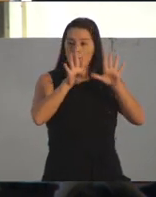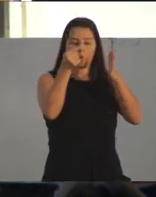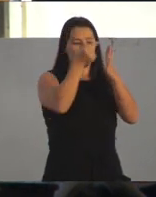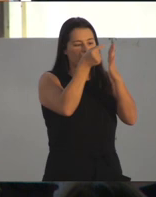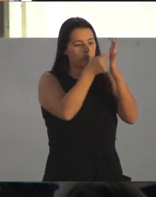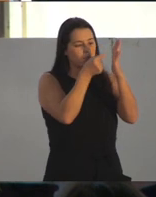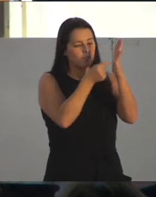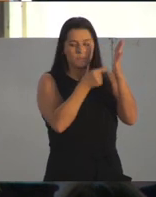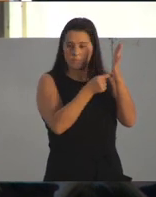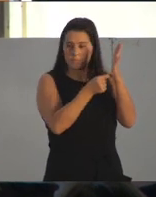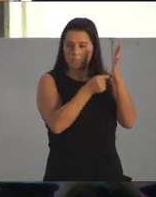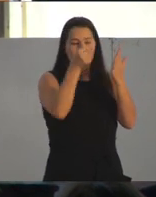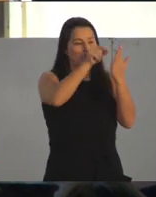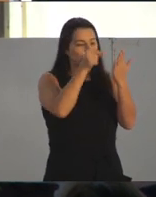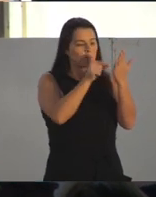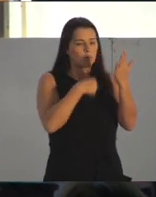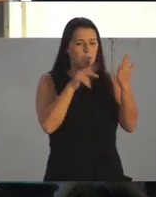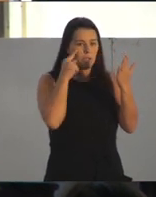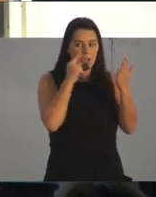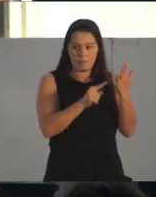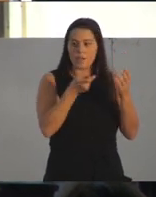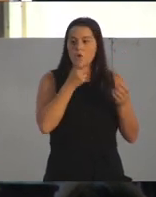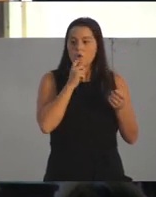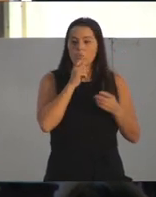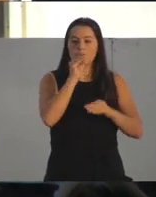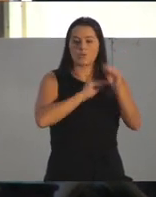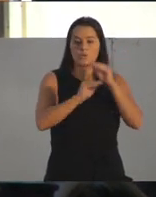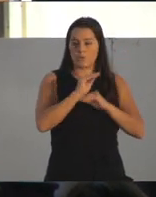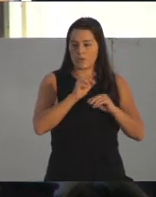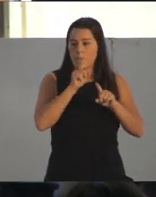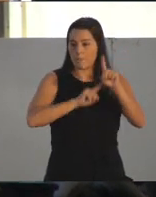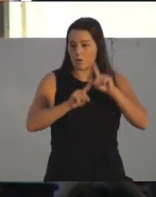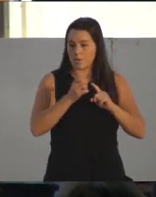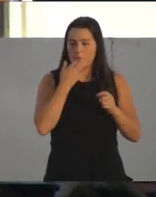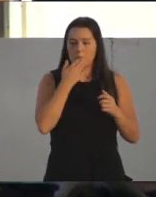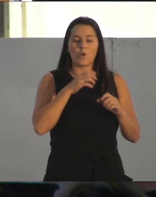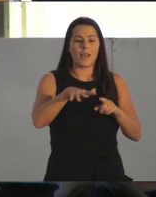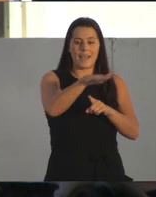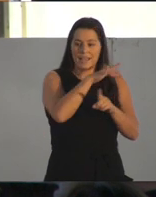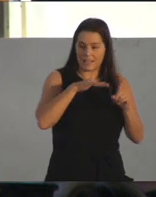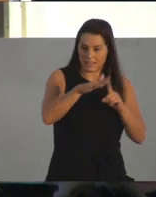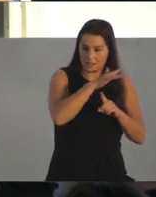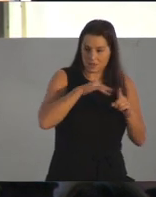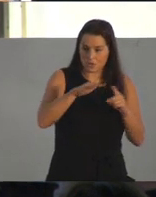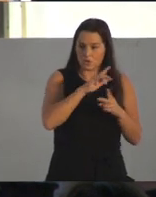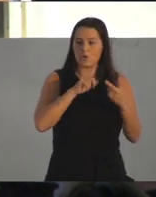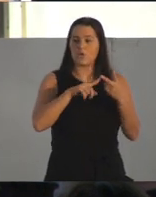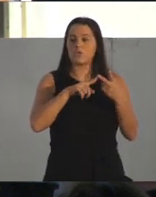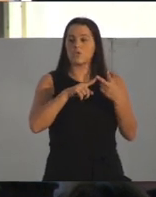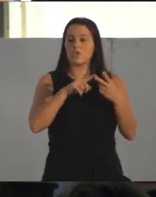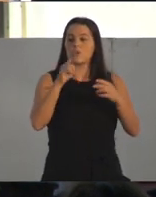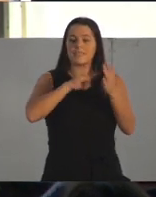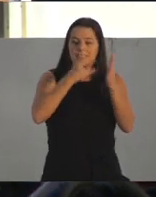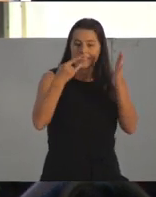son ámbitos de abordaje en el momento de la alimentación. Son el control postural, las técnicas logopédicas, es decir, lo que trabaja